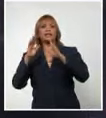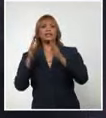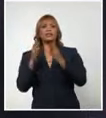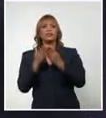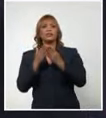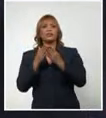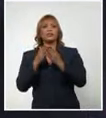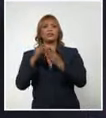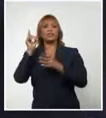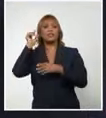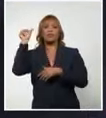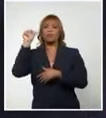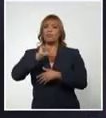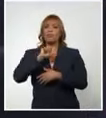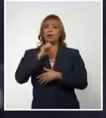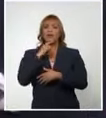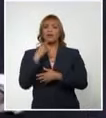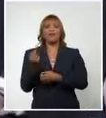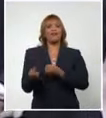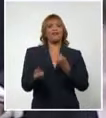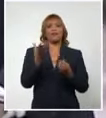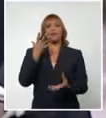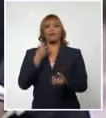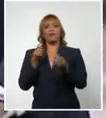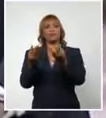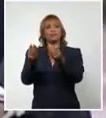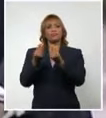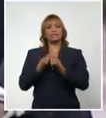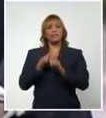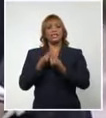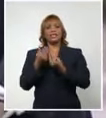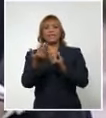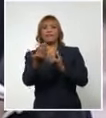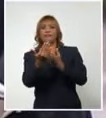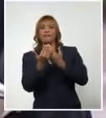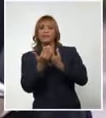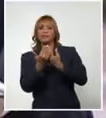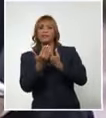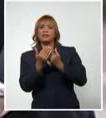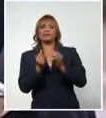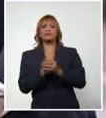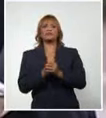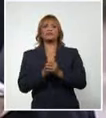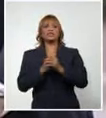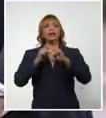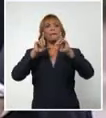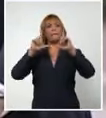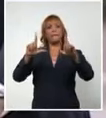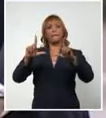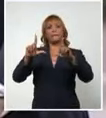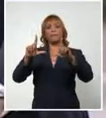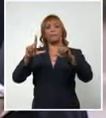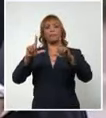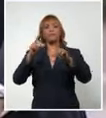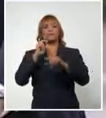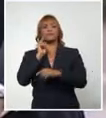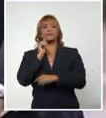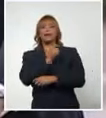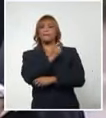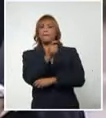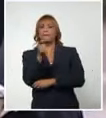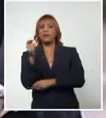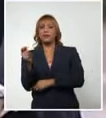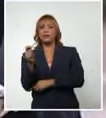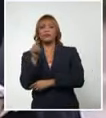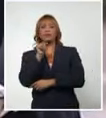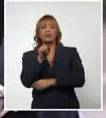bestia ante el fuego que recibe de frente y de costado, y la imagen del maestro